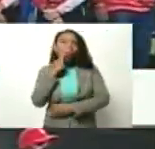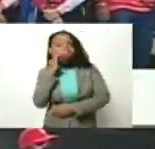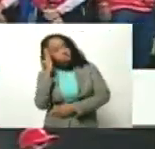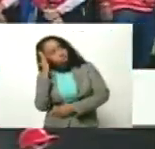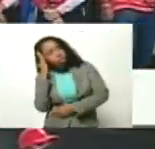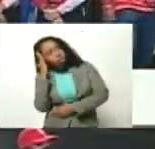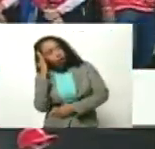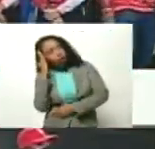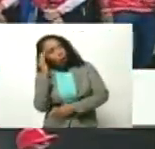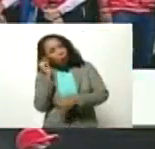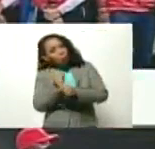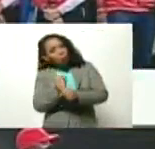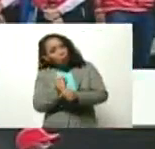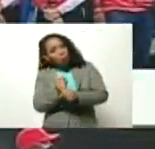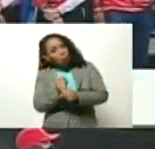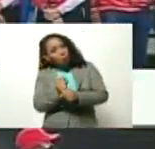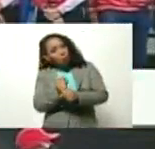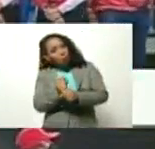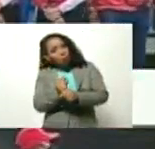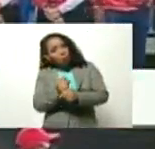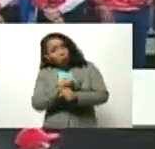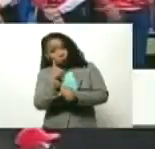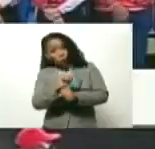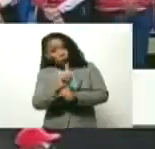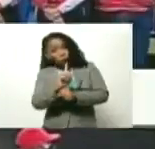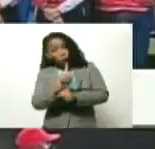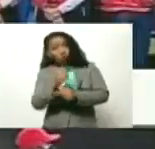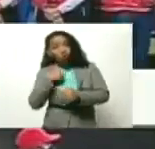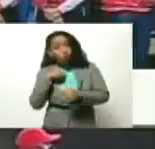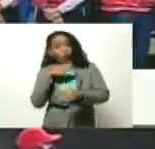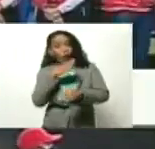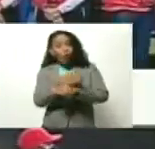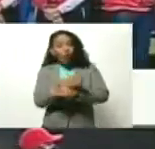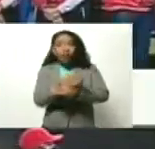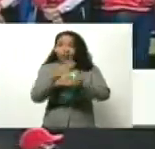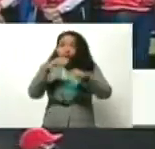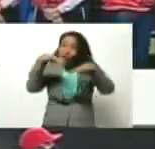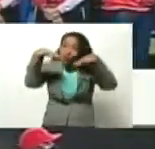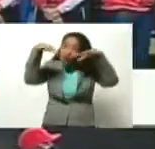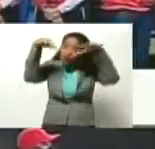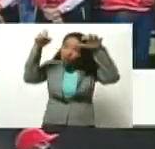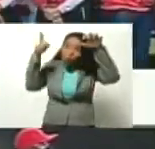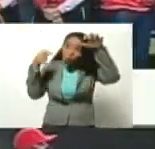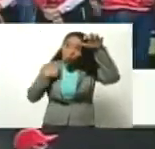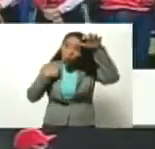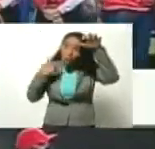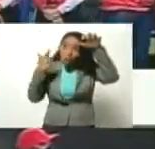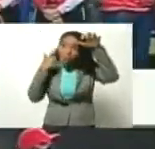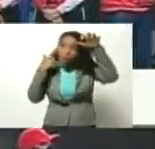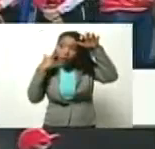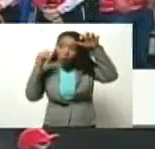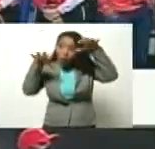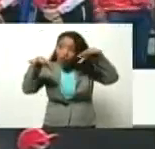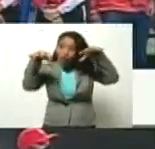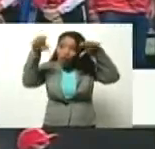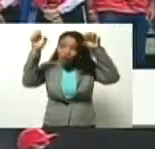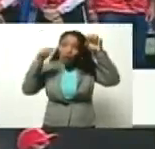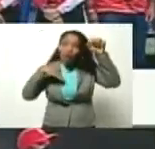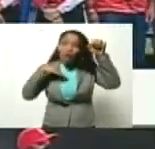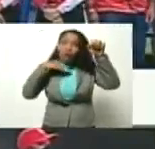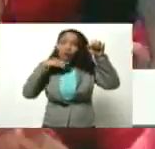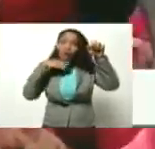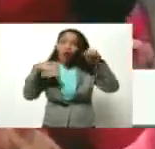Espero no yo voy a esperar que pase el aguacero pero voy a estar pendiente porque la vaina se puede llenar